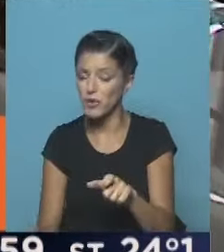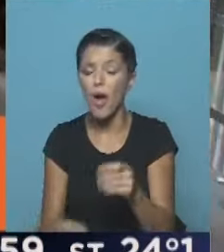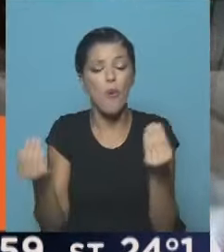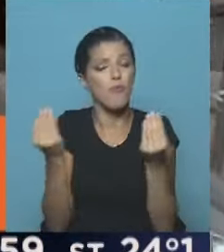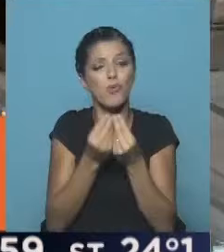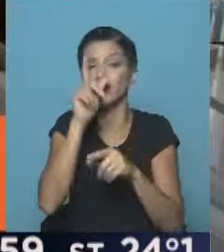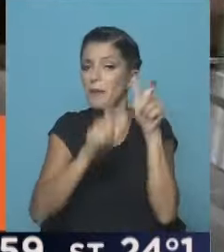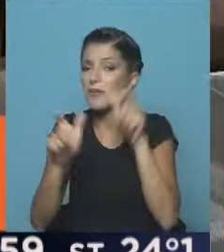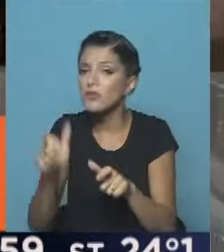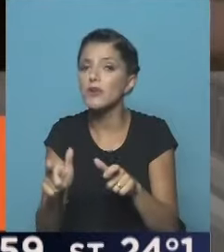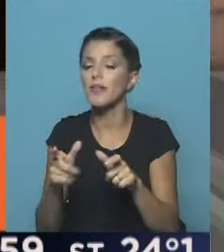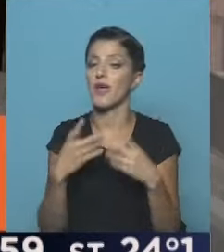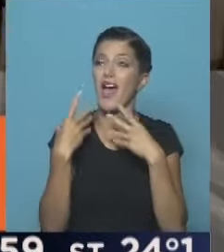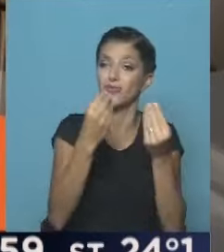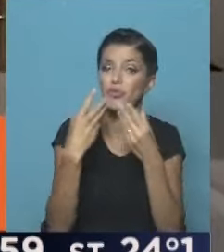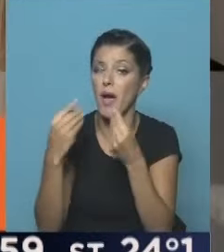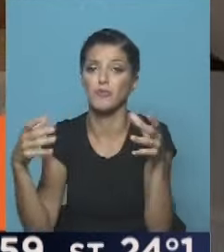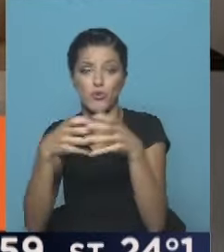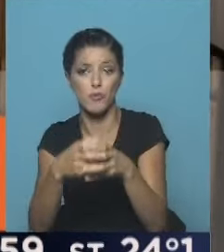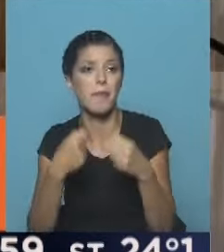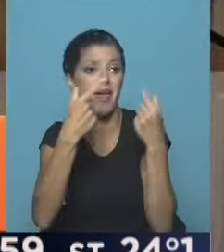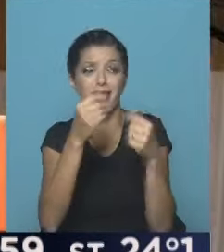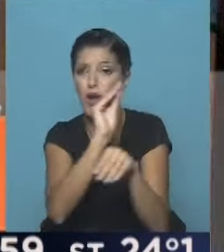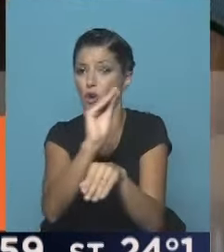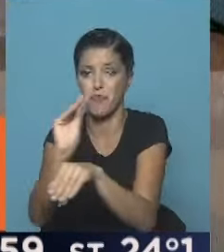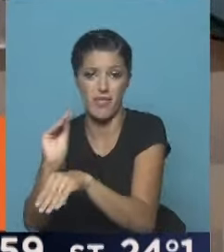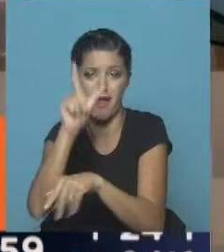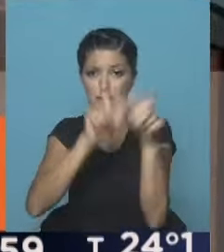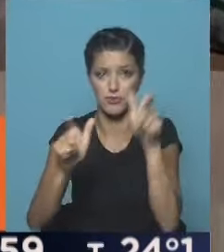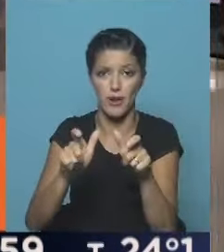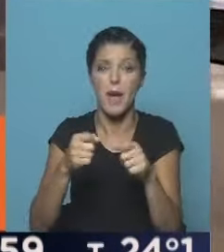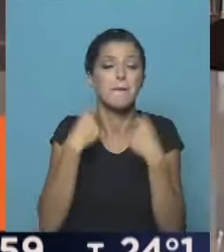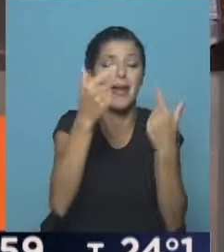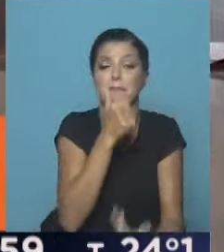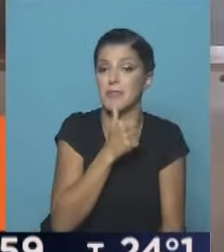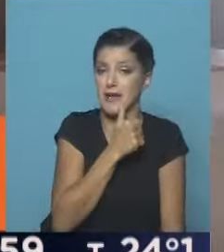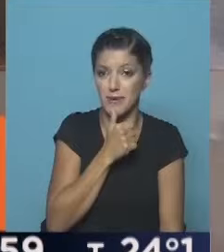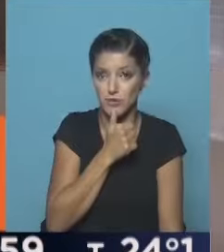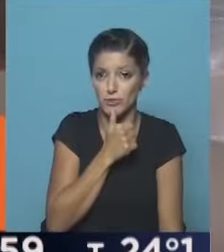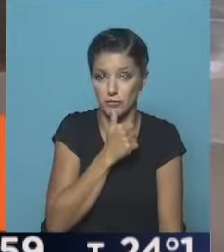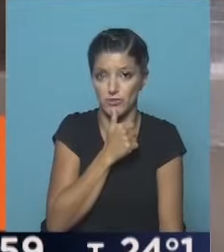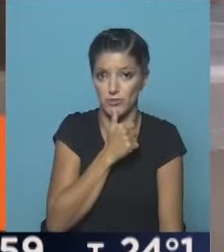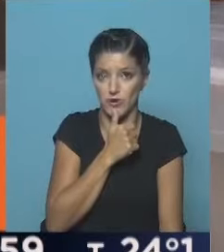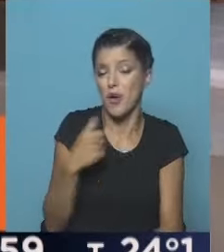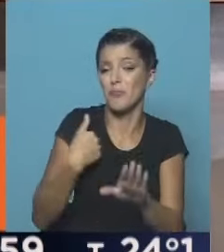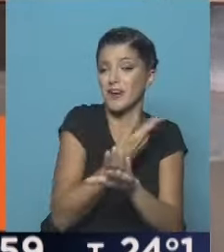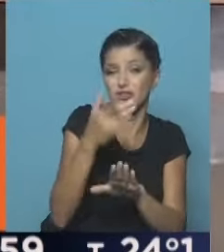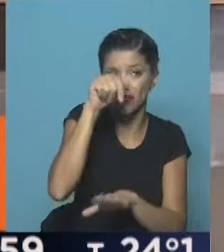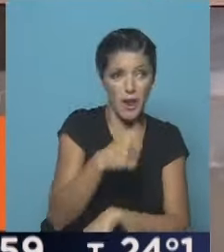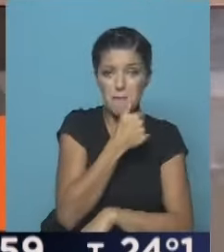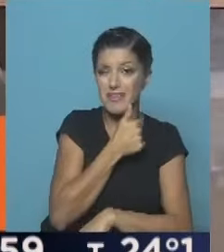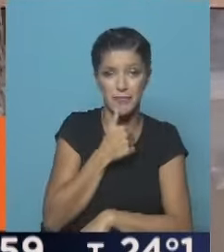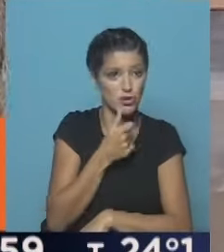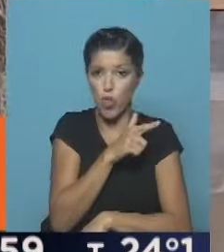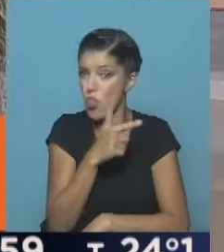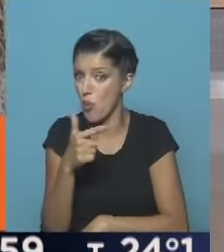que estamos colaborando con redes para proveer a la población venezolana de medicinas que están... La población está totalmente desprovista de